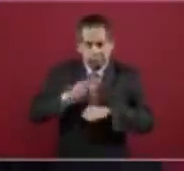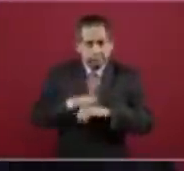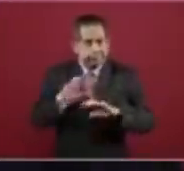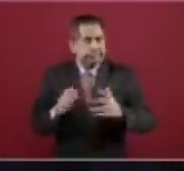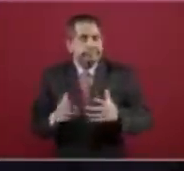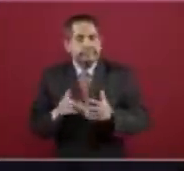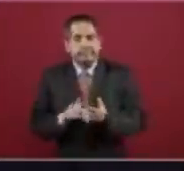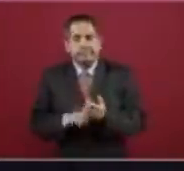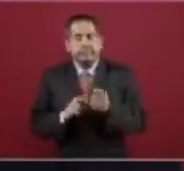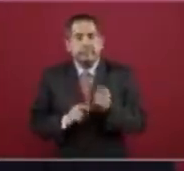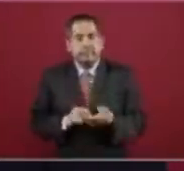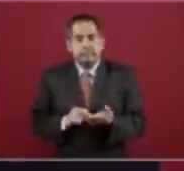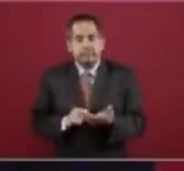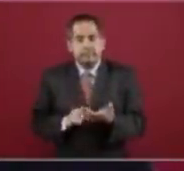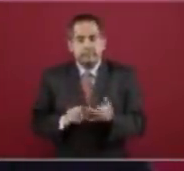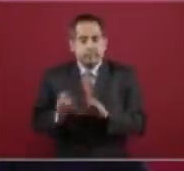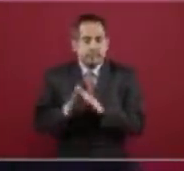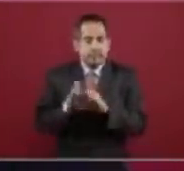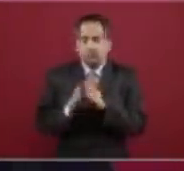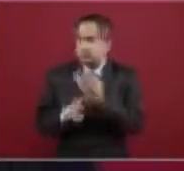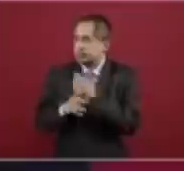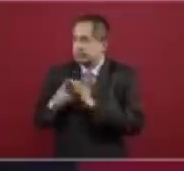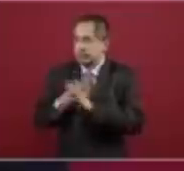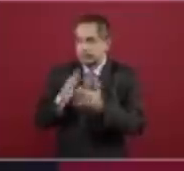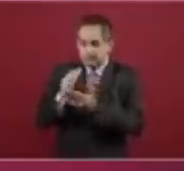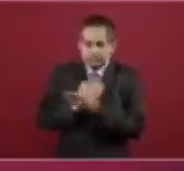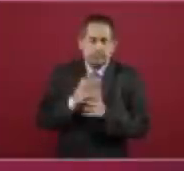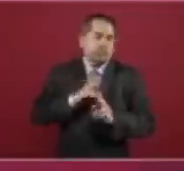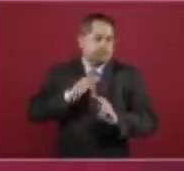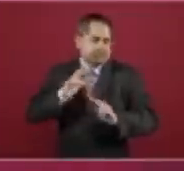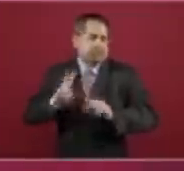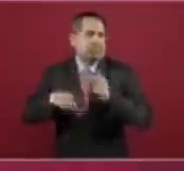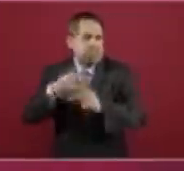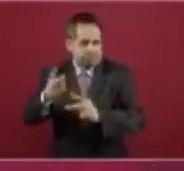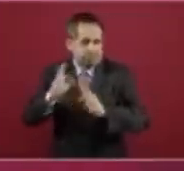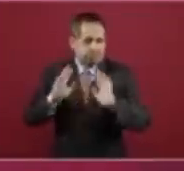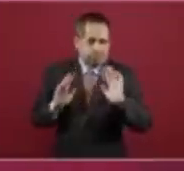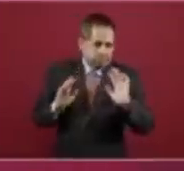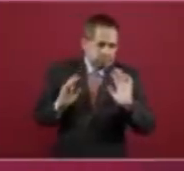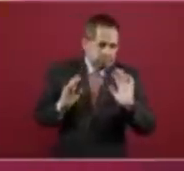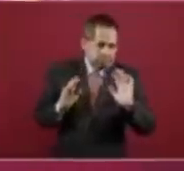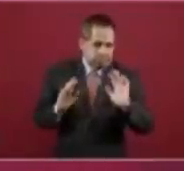el fenómeno migratorio, voy a Washington.